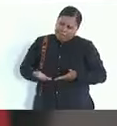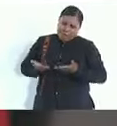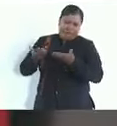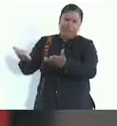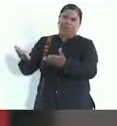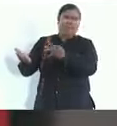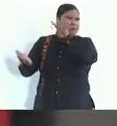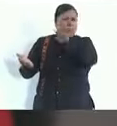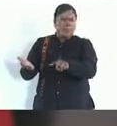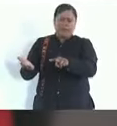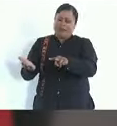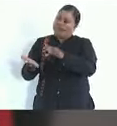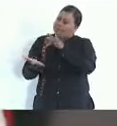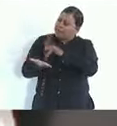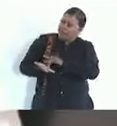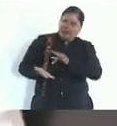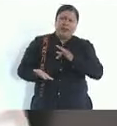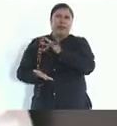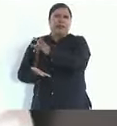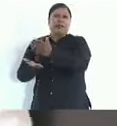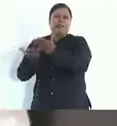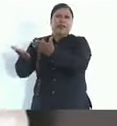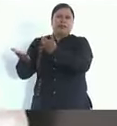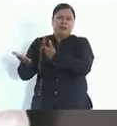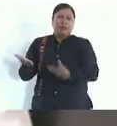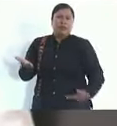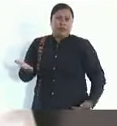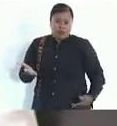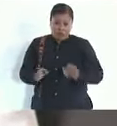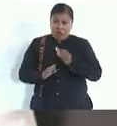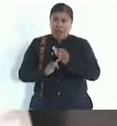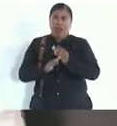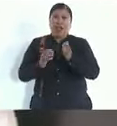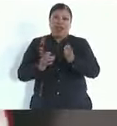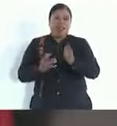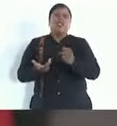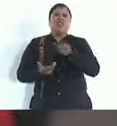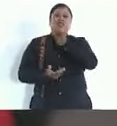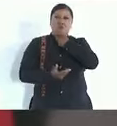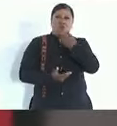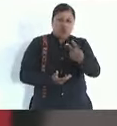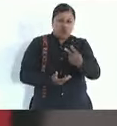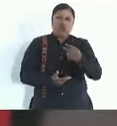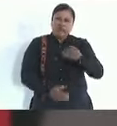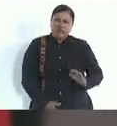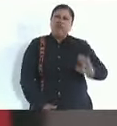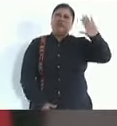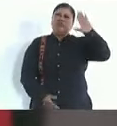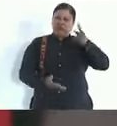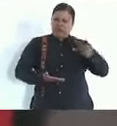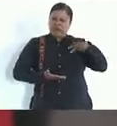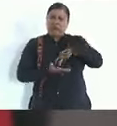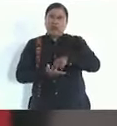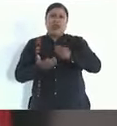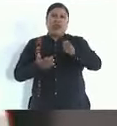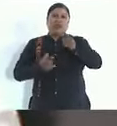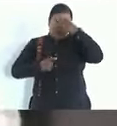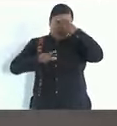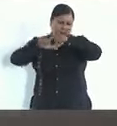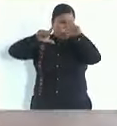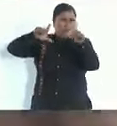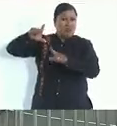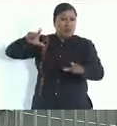mayor y sincero agradecimiento por darnos voz, rostro y presencia en la vida pública nacional